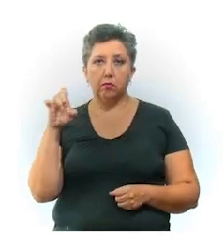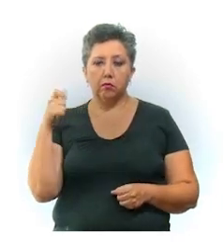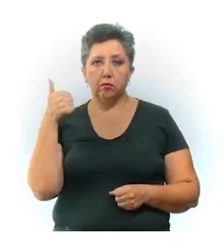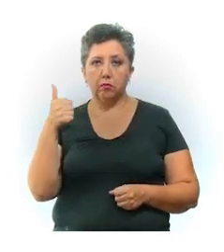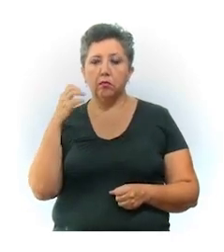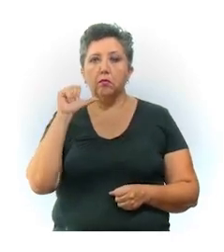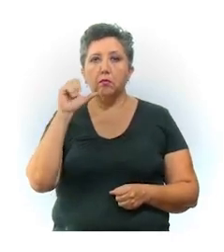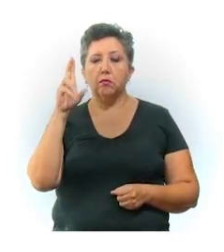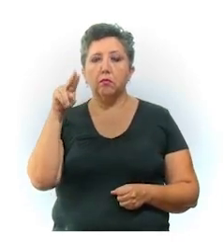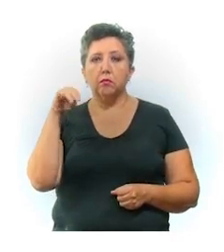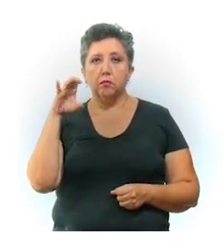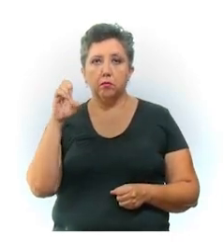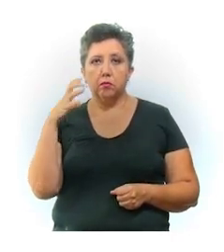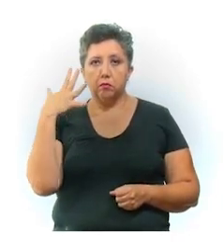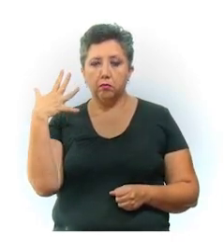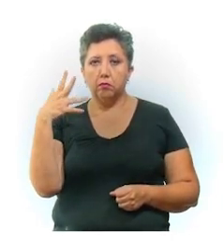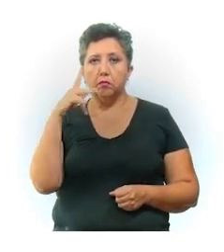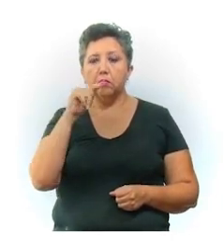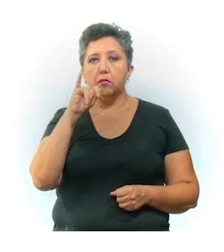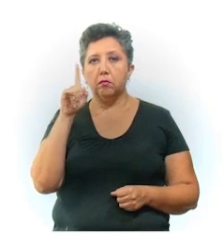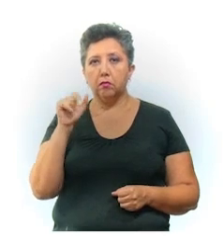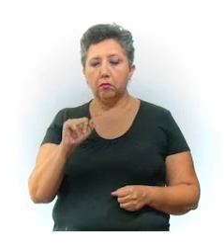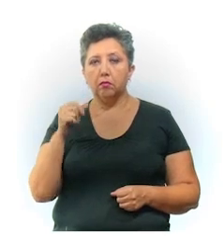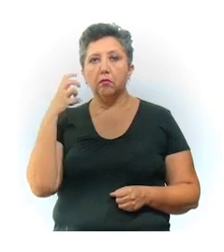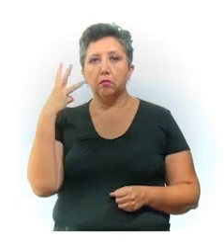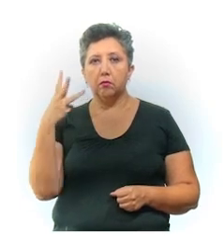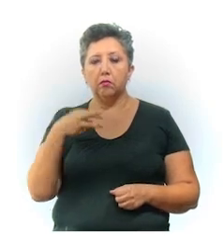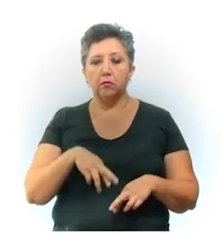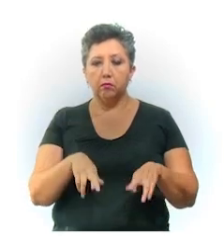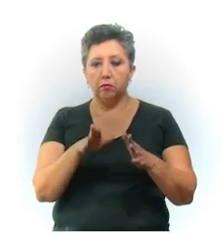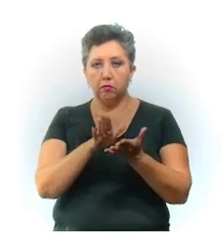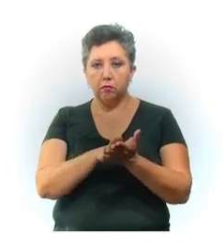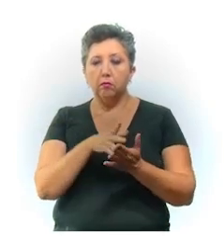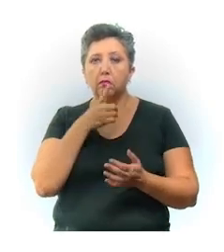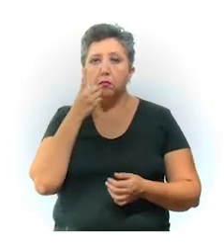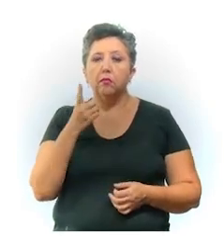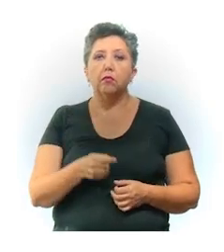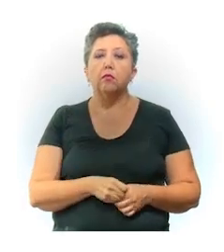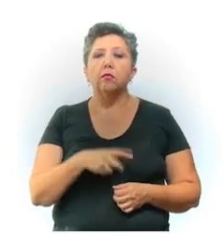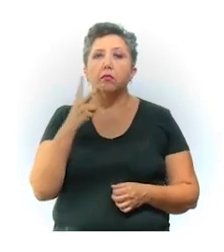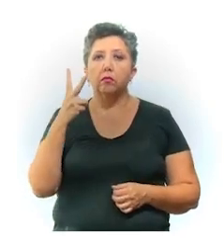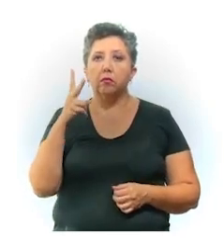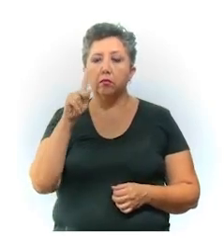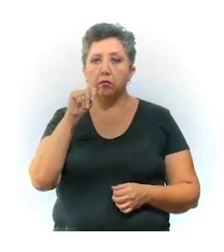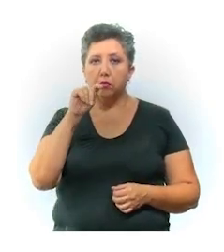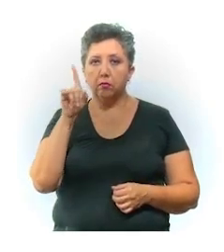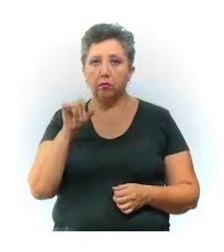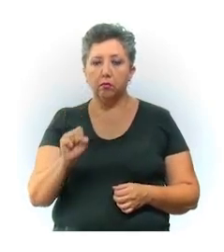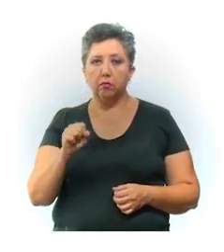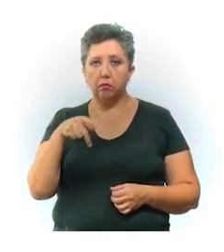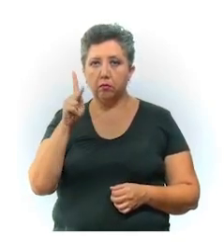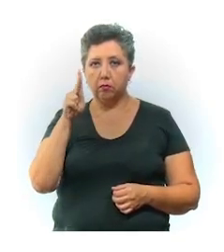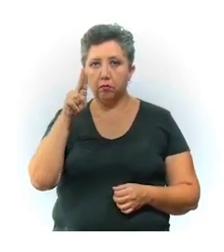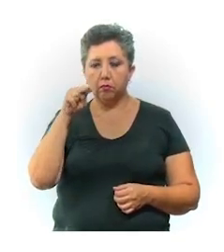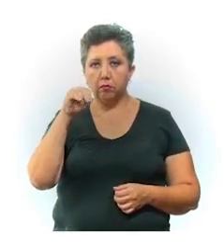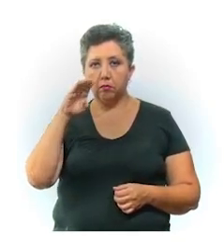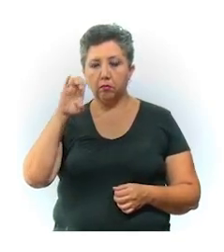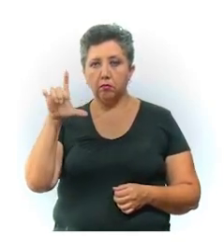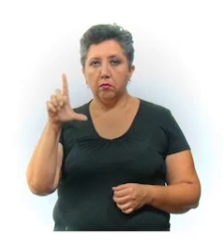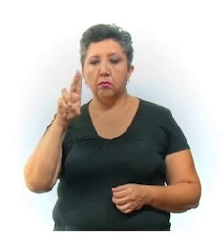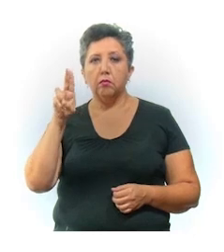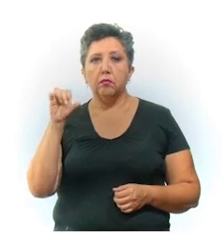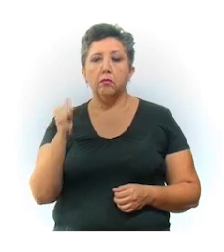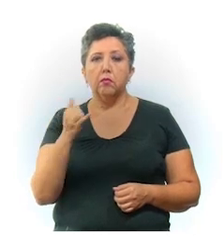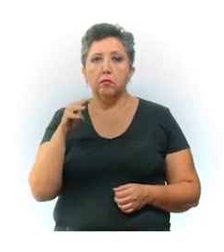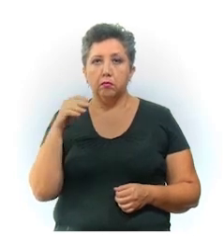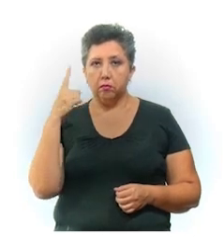en Acanqué, 5 en Tizimín, 3 en Río Lagartos y en Temozón, 2 en Butzós, Quinchil, Tinum y